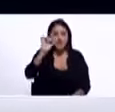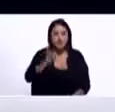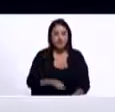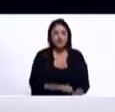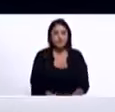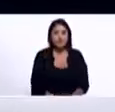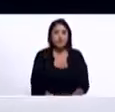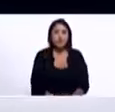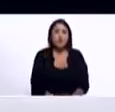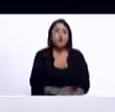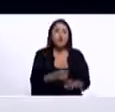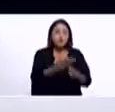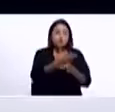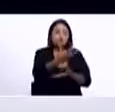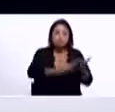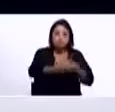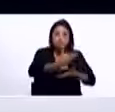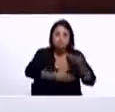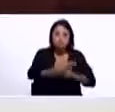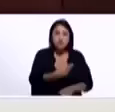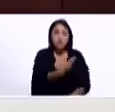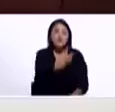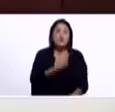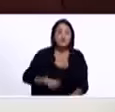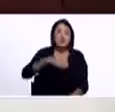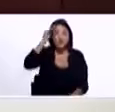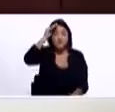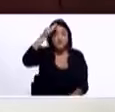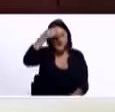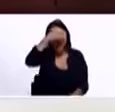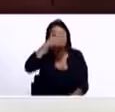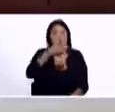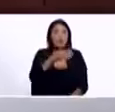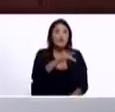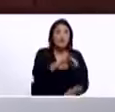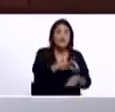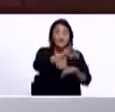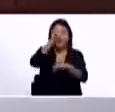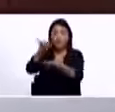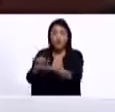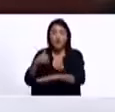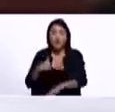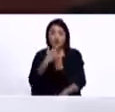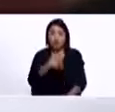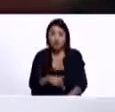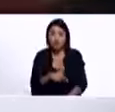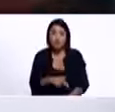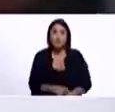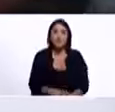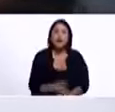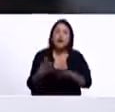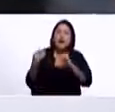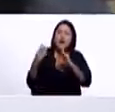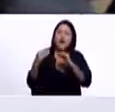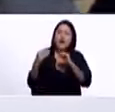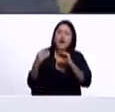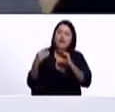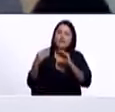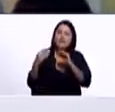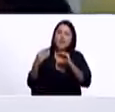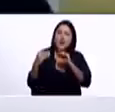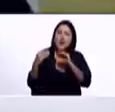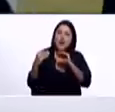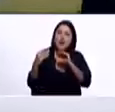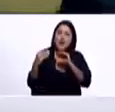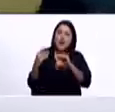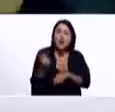Ahí estuvimos compartiendo con el presidente Gustavo Petro, que de ahí salió para la China. Estuvimos hablando largamente los